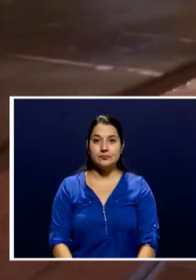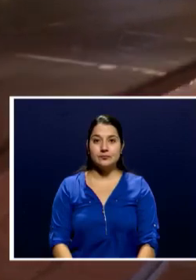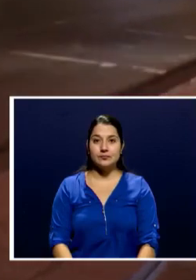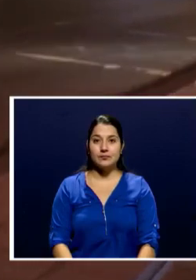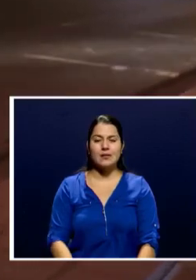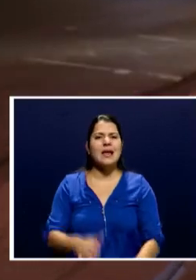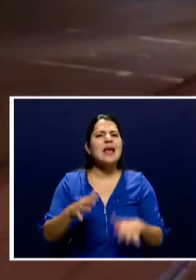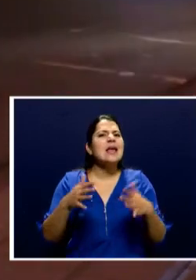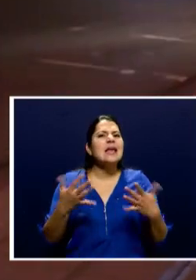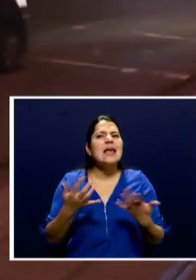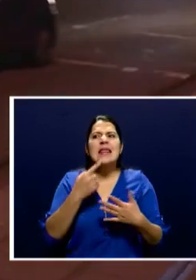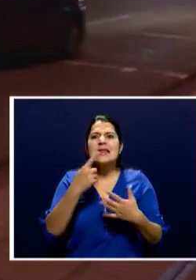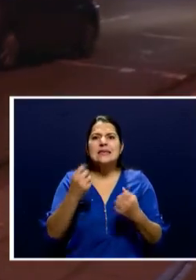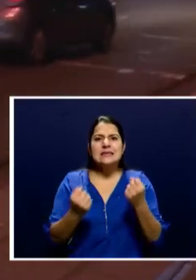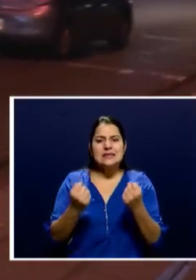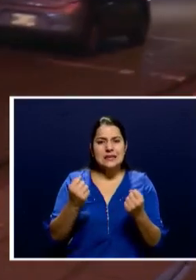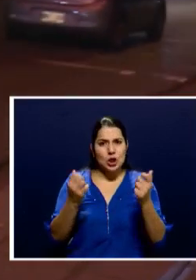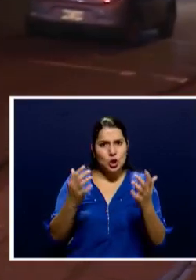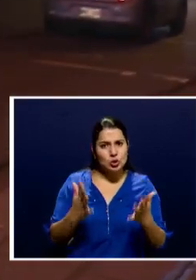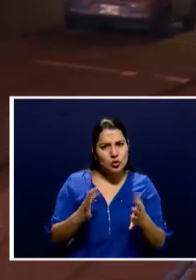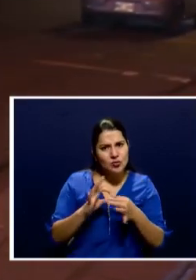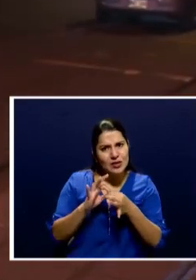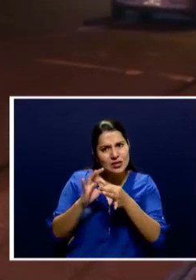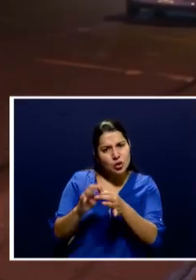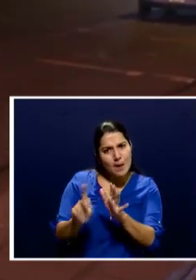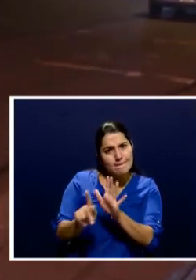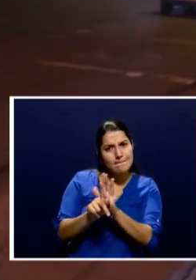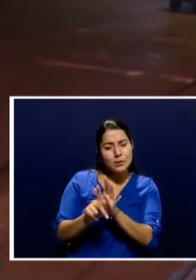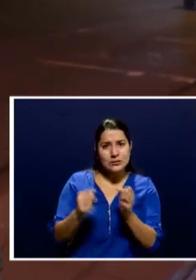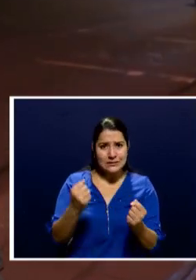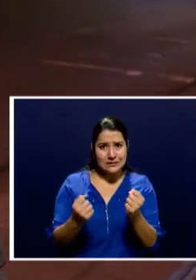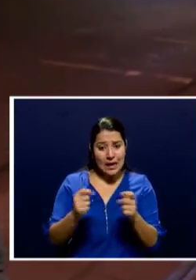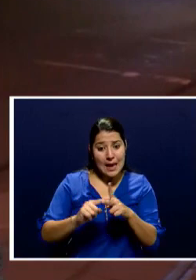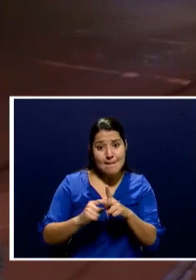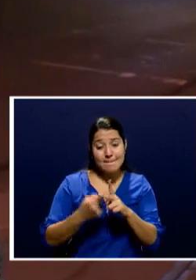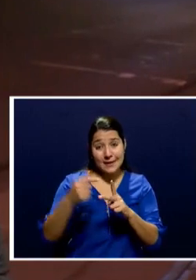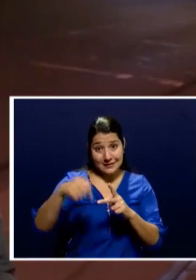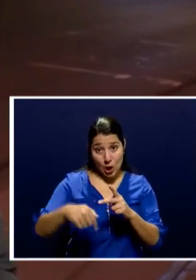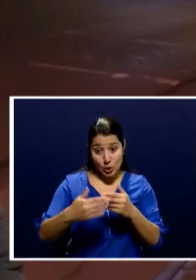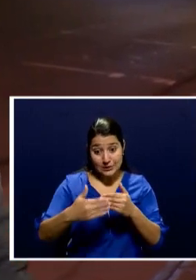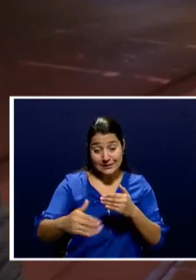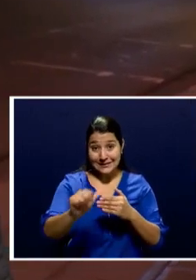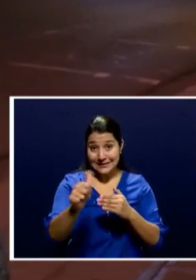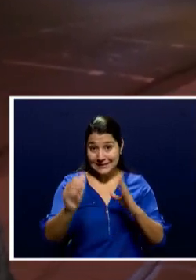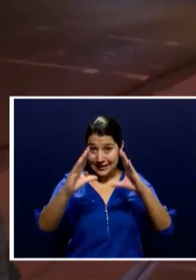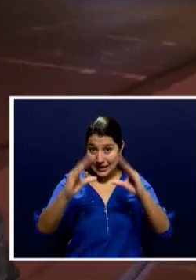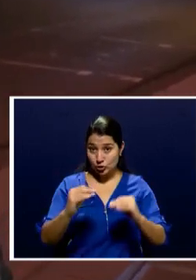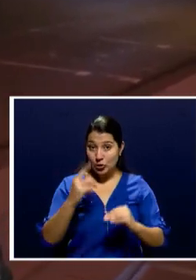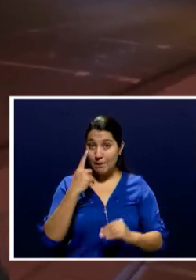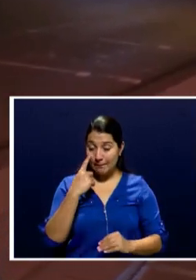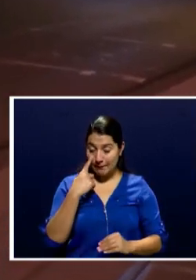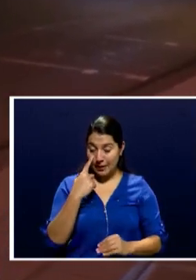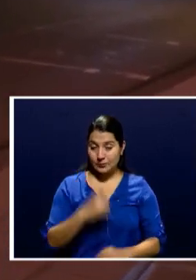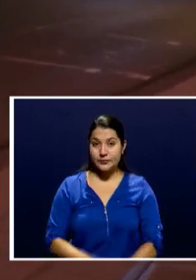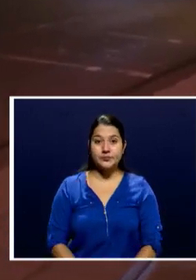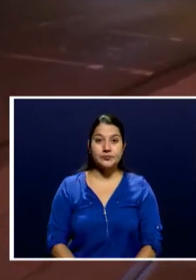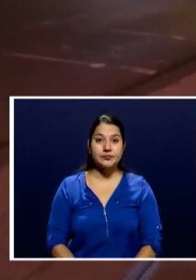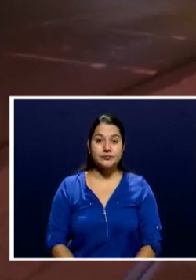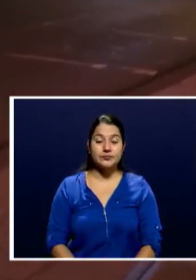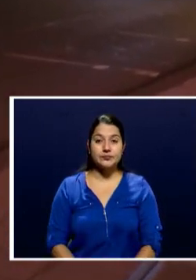¿Qué dicen algunos conductores sobre la restricción vehicular que rige a las 10 de la noche? Veamos lo que nos respondieron algunos de